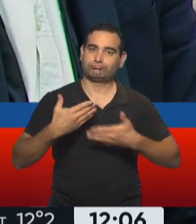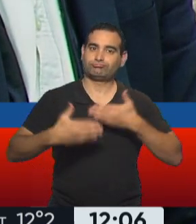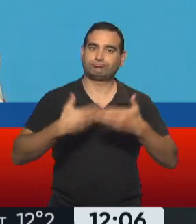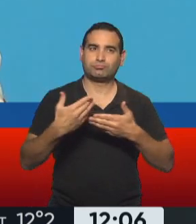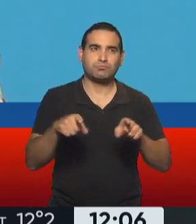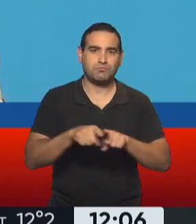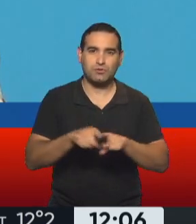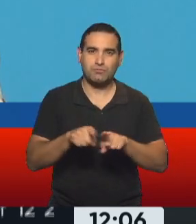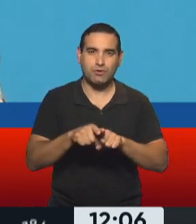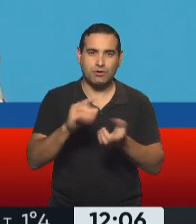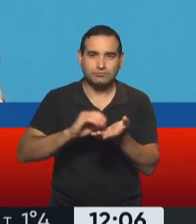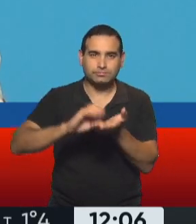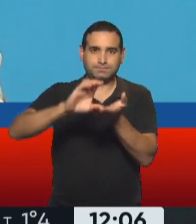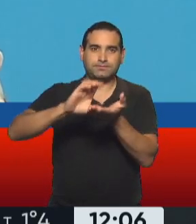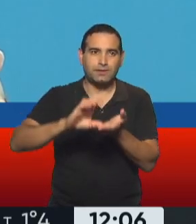que teníamos